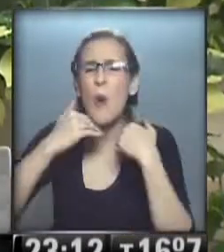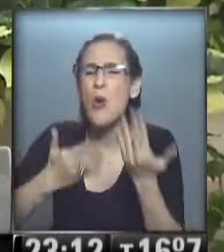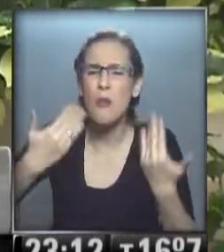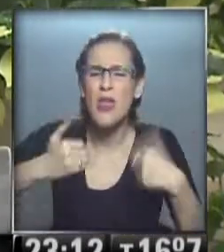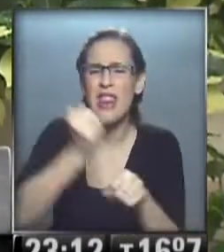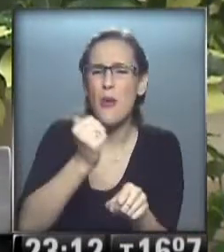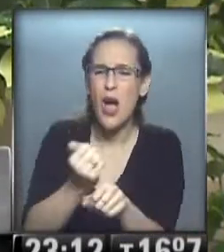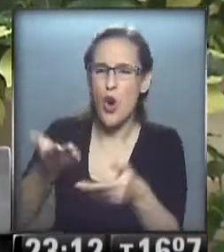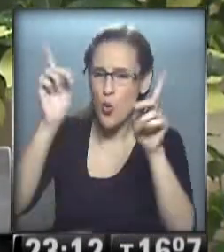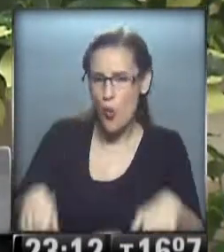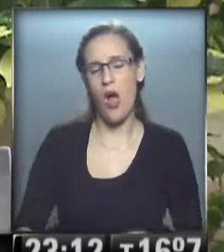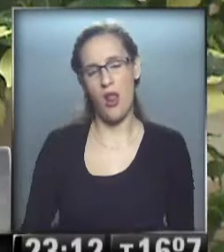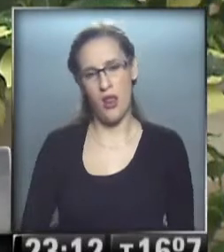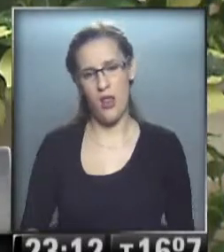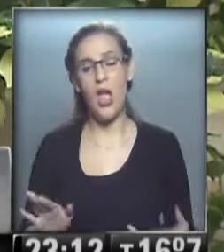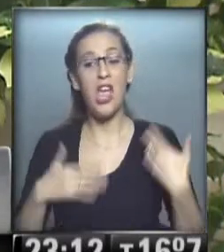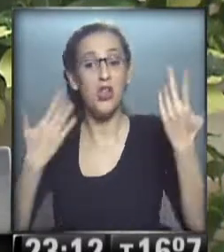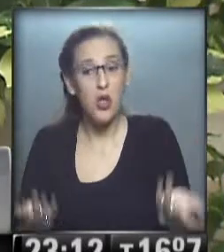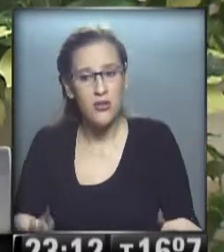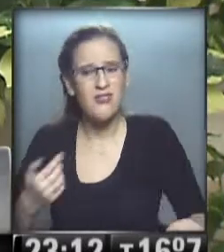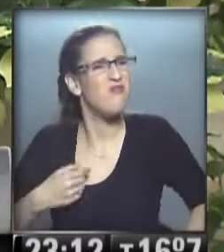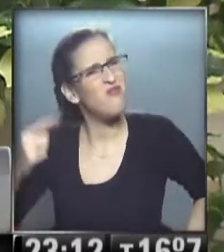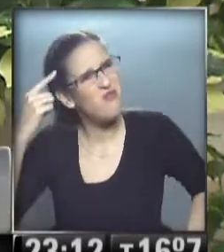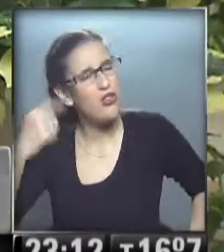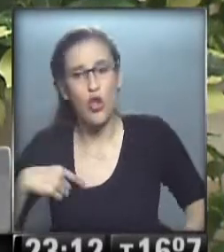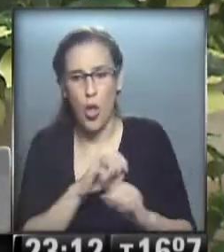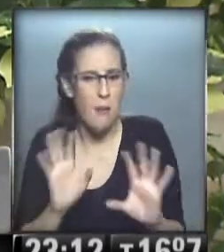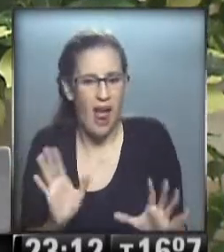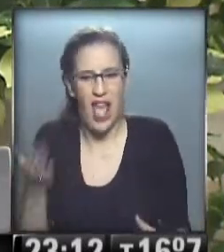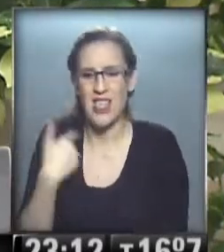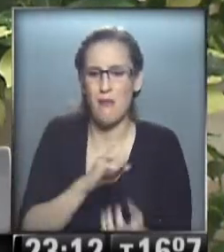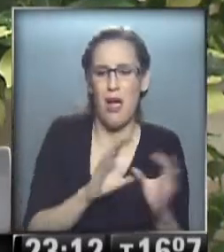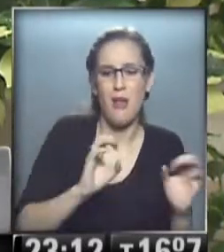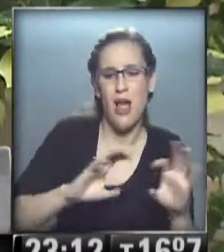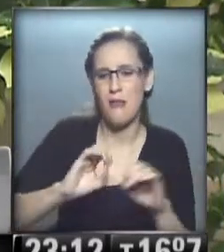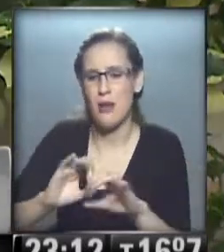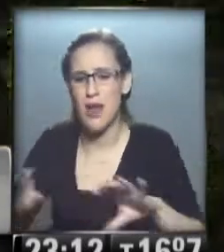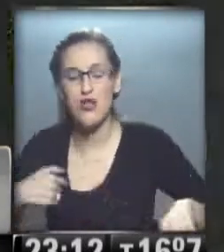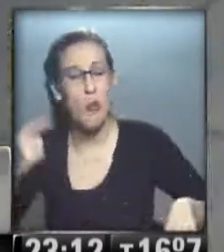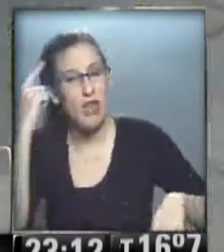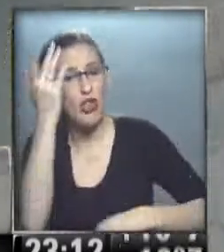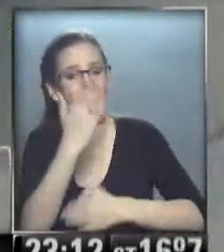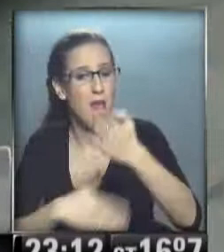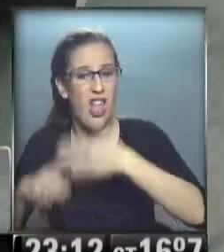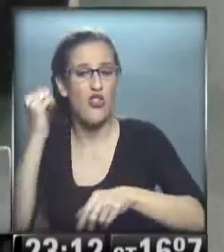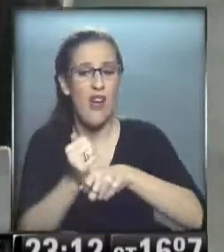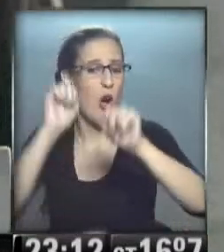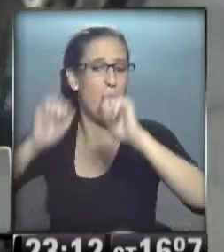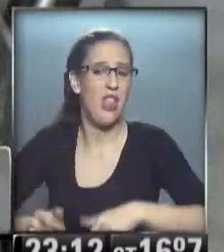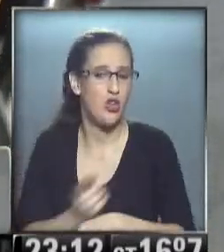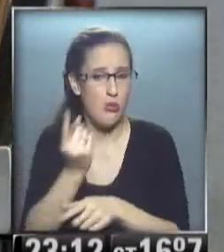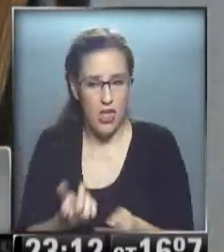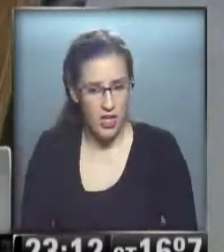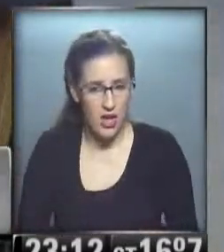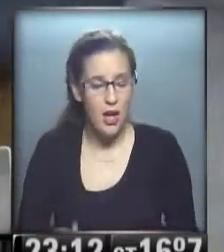Entonces, dije, bueno, hice todo mal anteriormente. Hice todo mal en el sentido de cómo me moví. Pero,